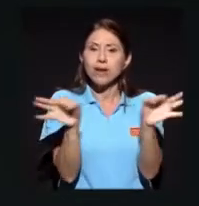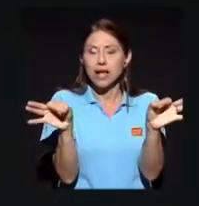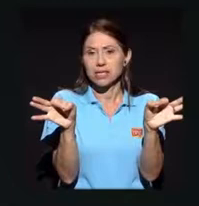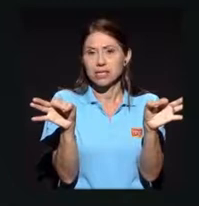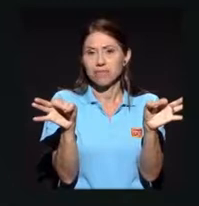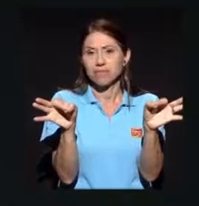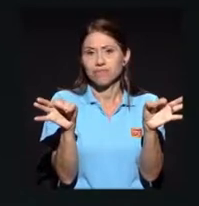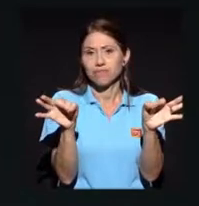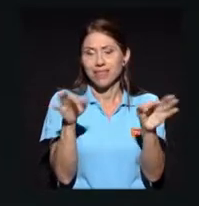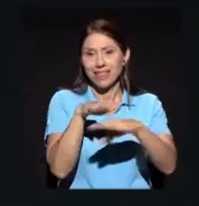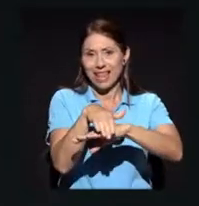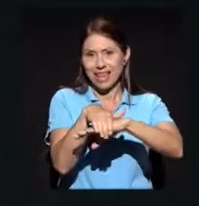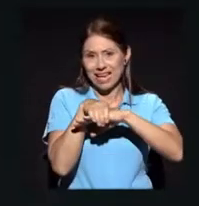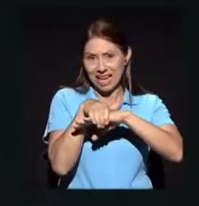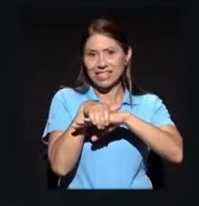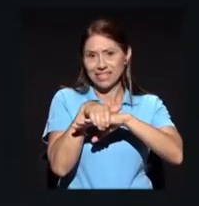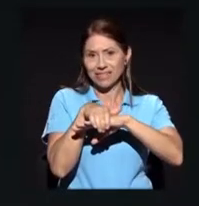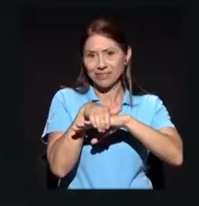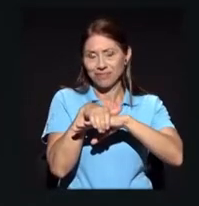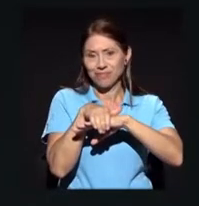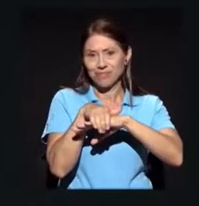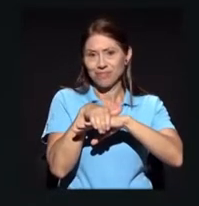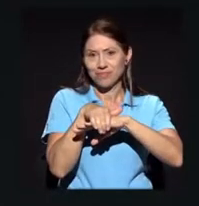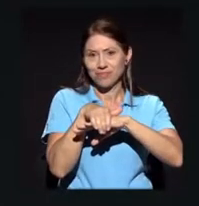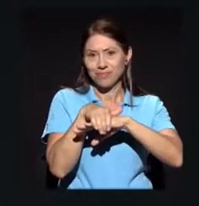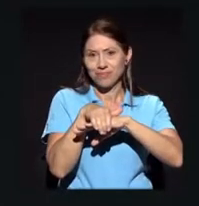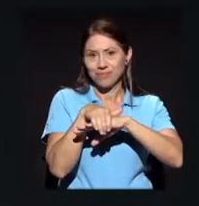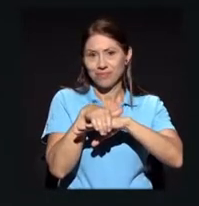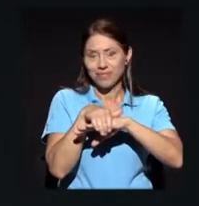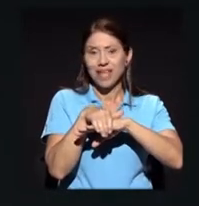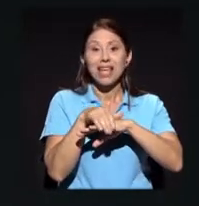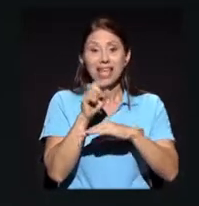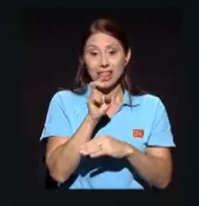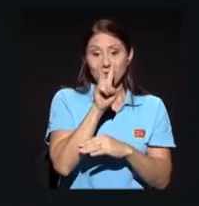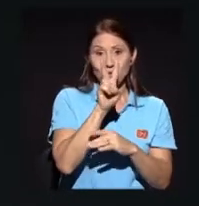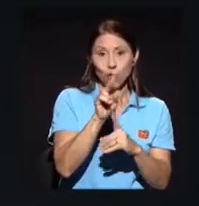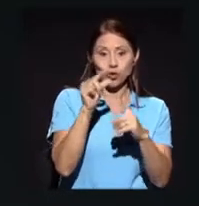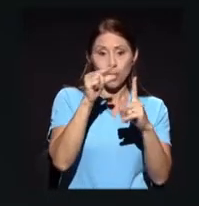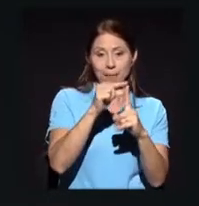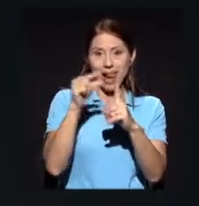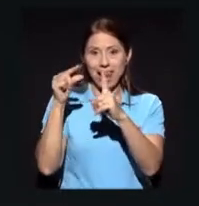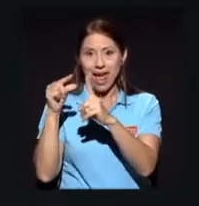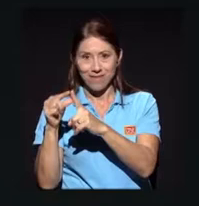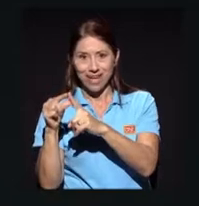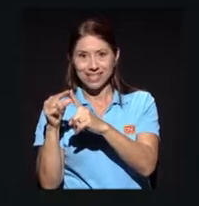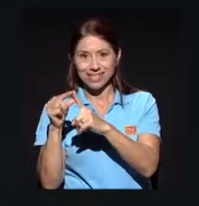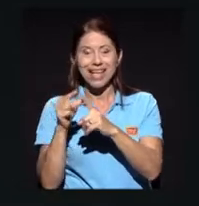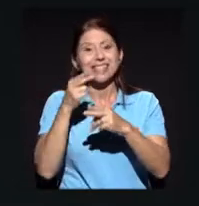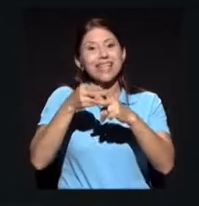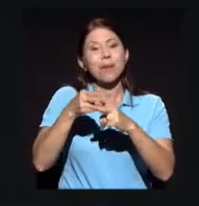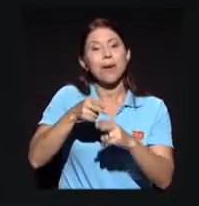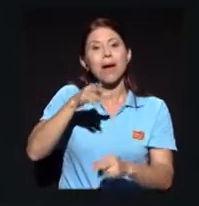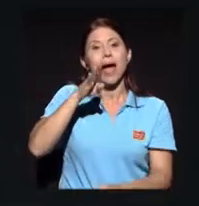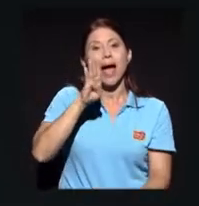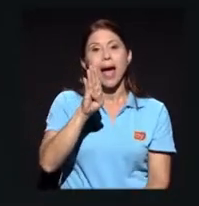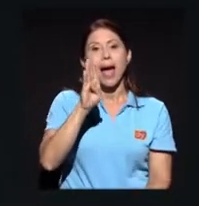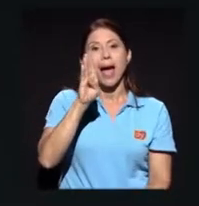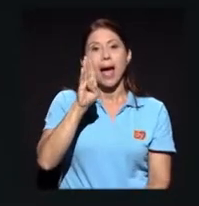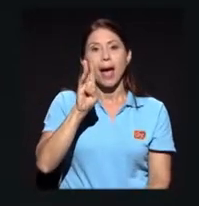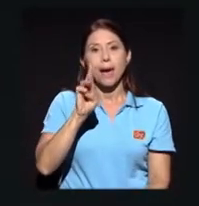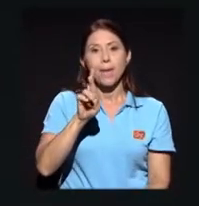del inglés de jun de juntar dos palabras se llama dover exit confieso que